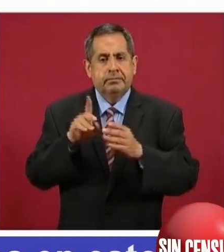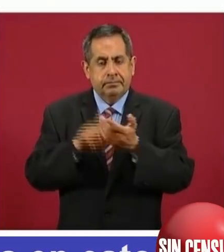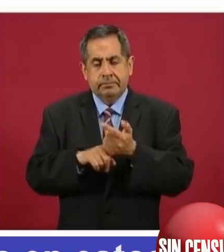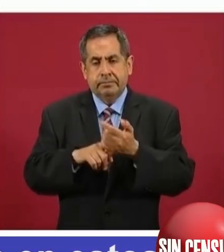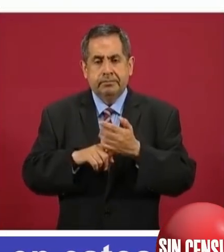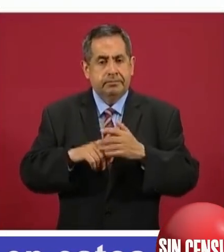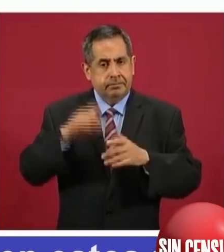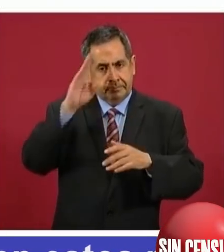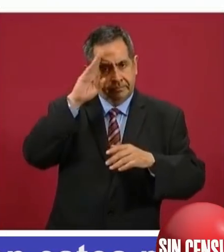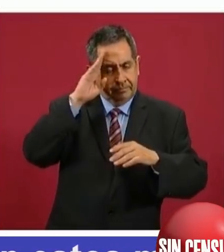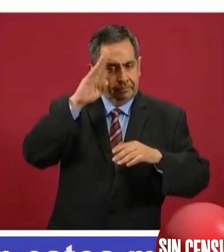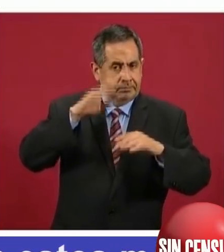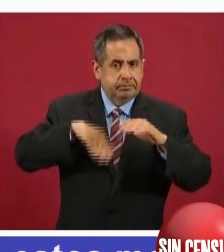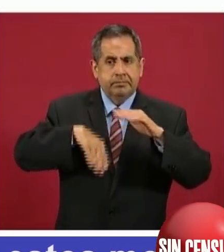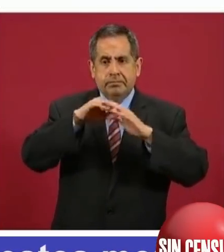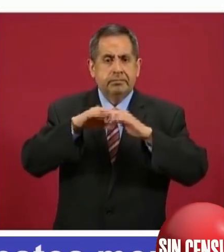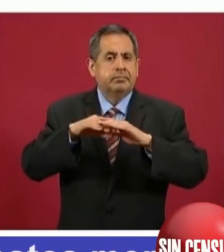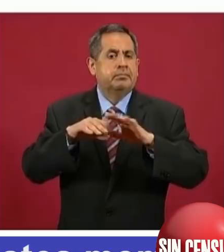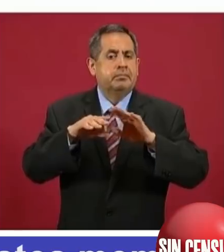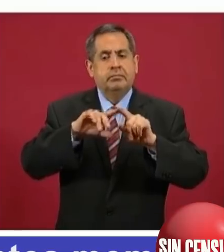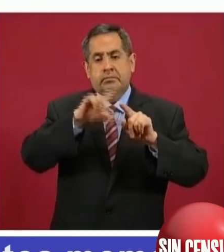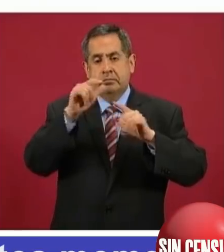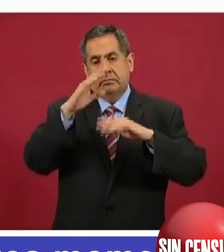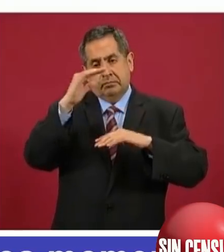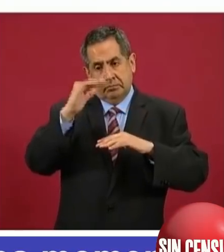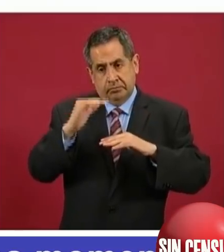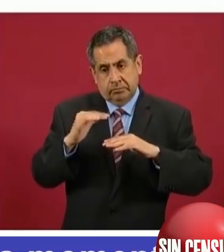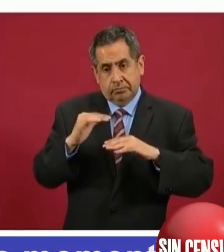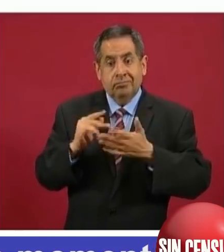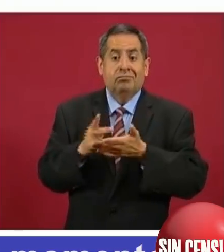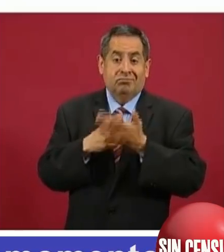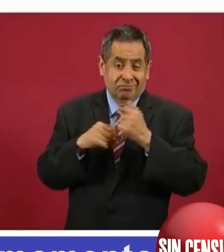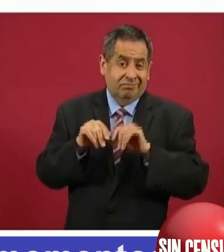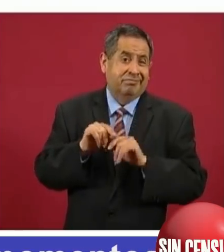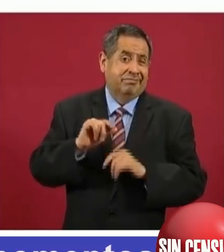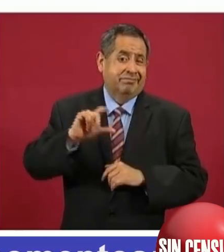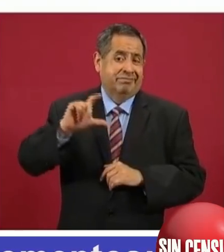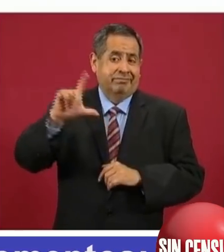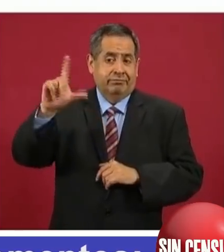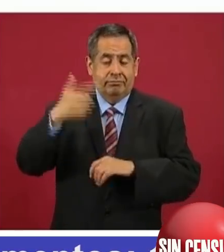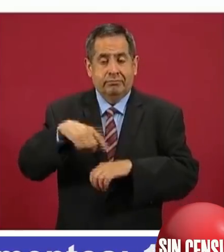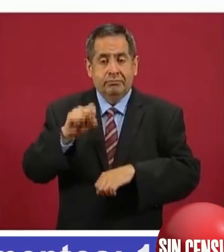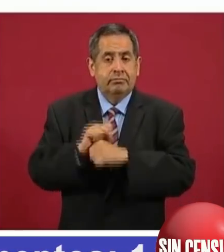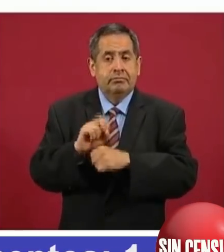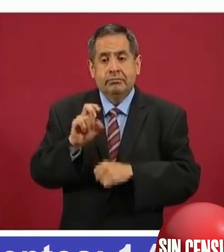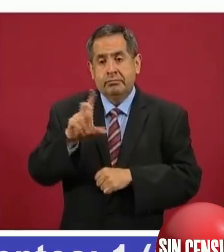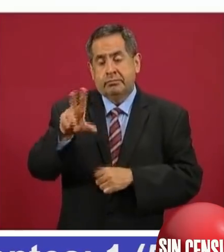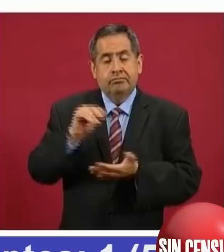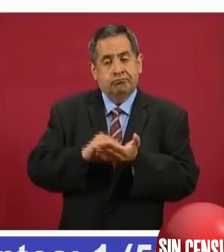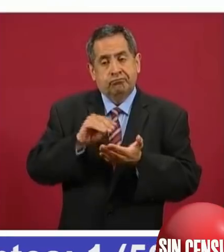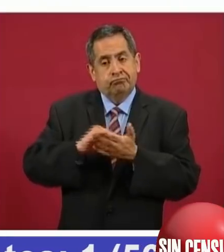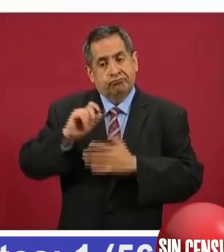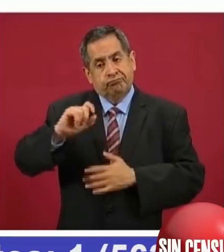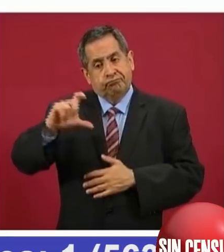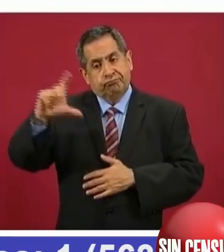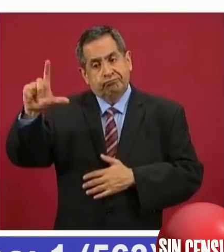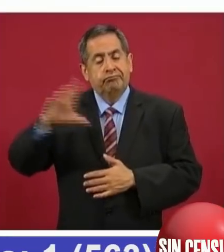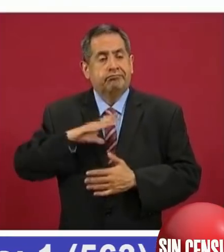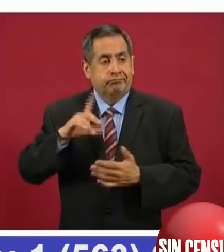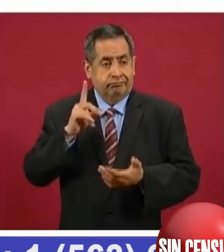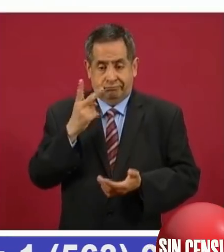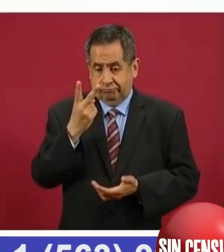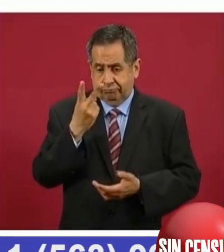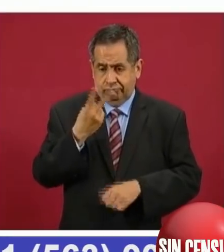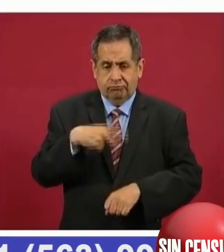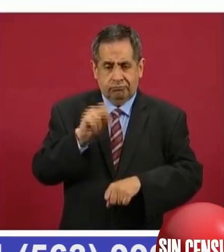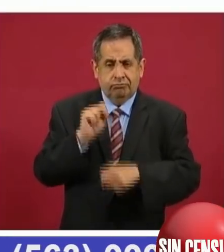punto máximo, después una reducción y después ha continuado hasta la semana 35 con un aumento. Lleva 2 semanas